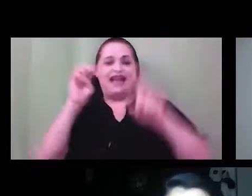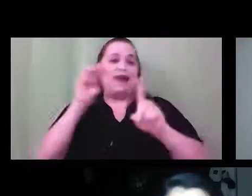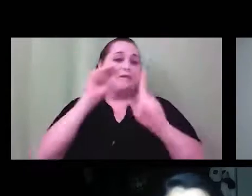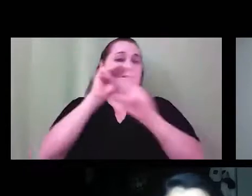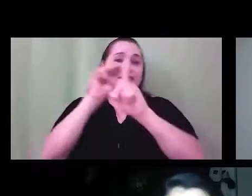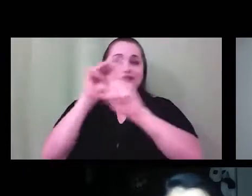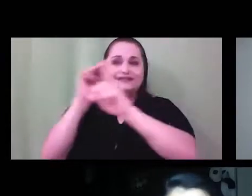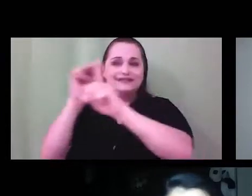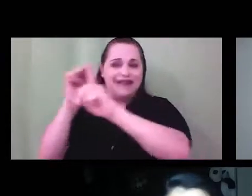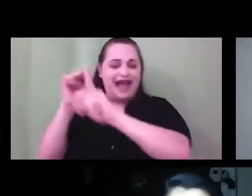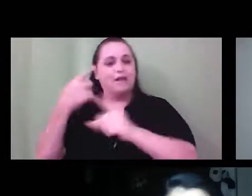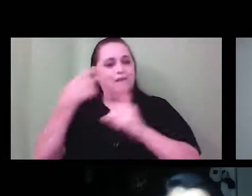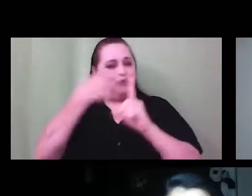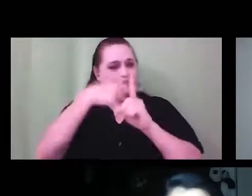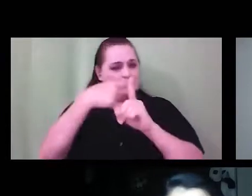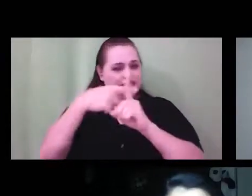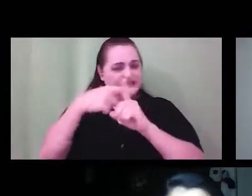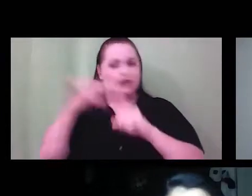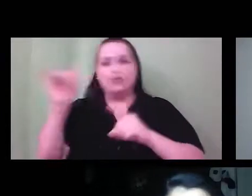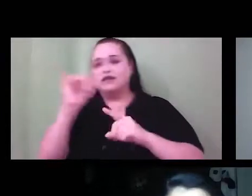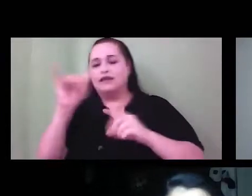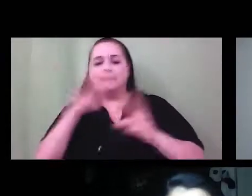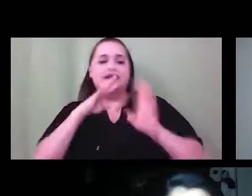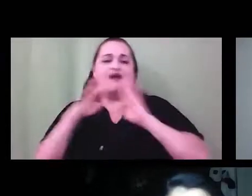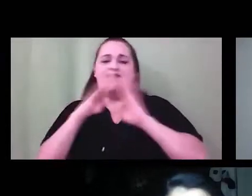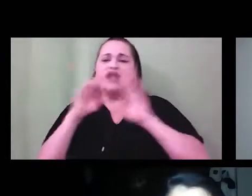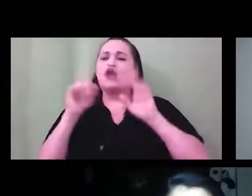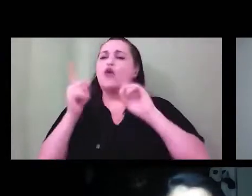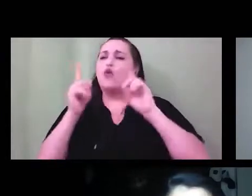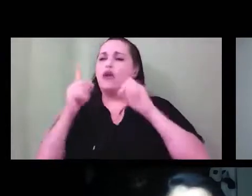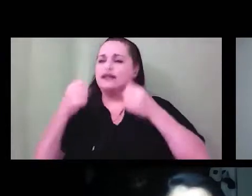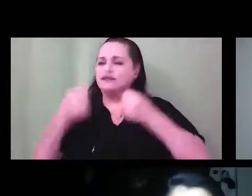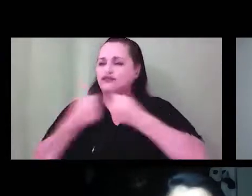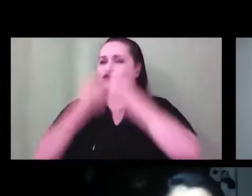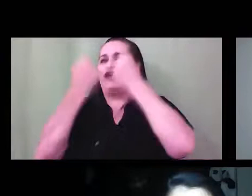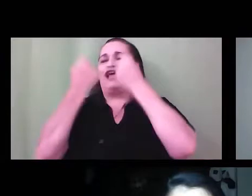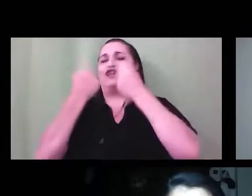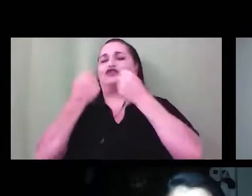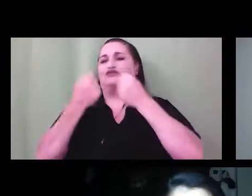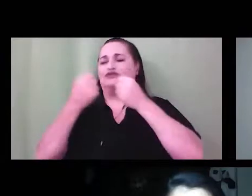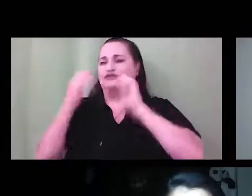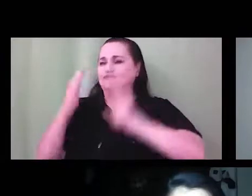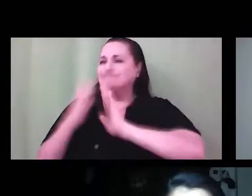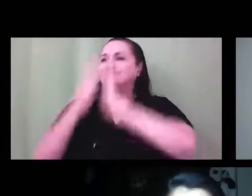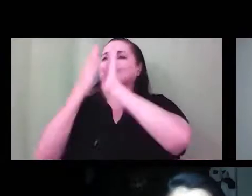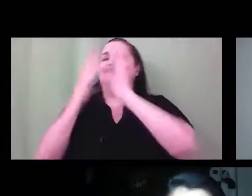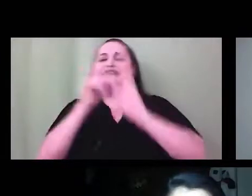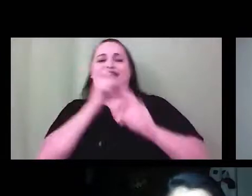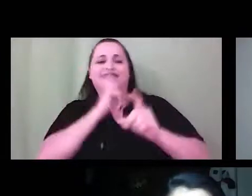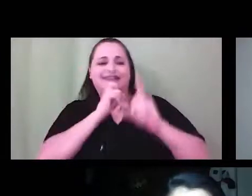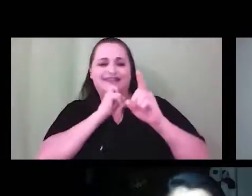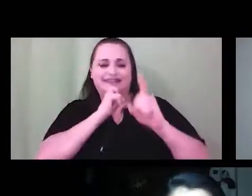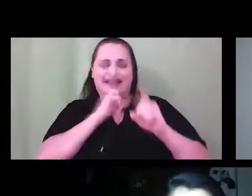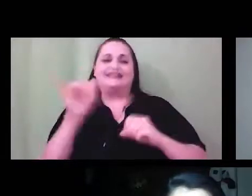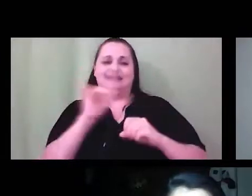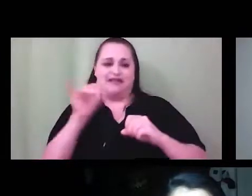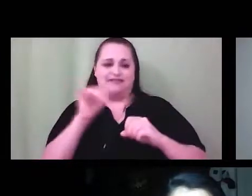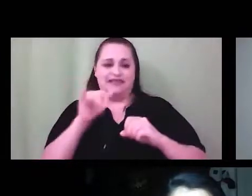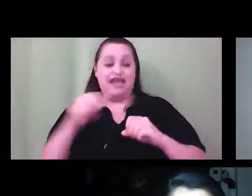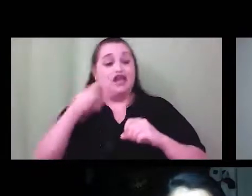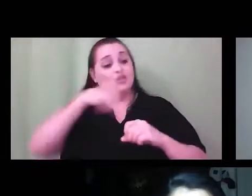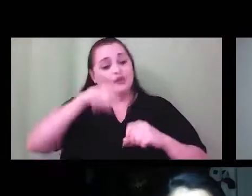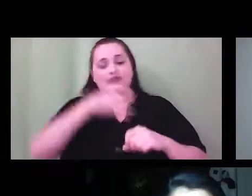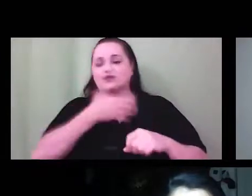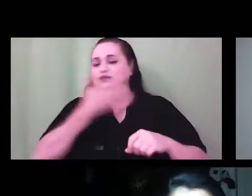mensaje positivo y también hablar de cuáles han sido los retos, los desafíos y las dificultades. Y pues nuestros